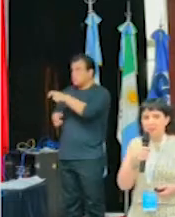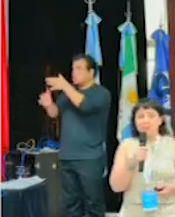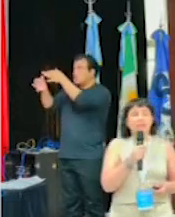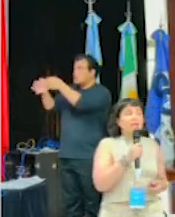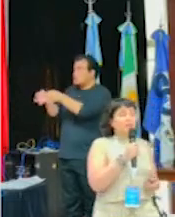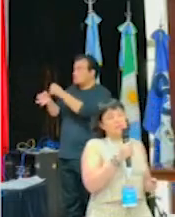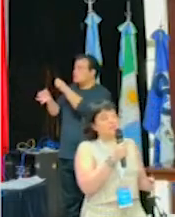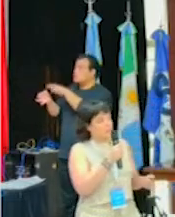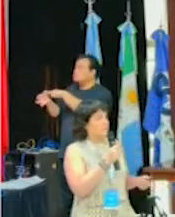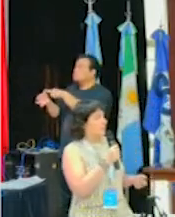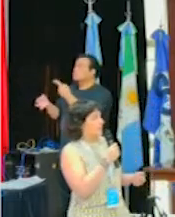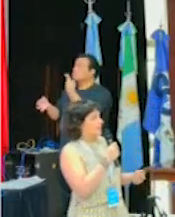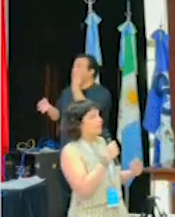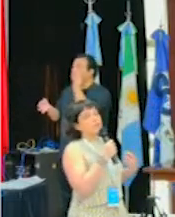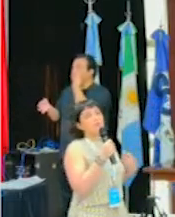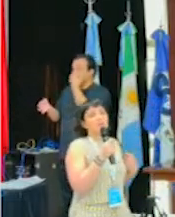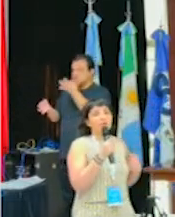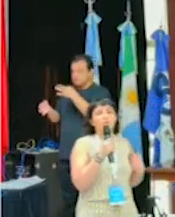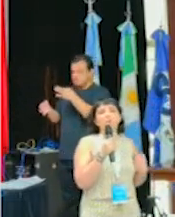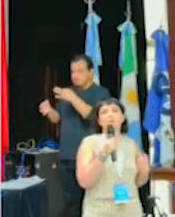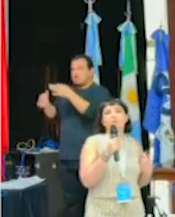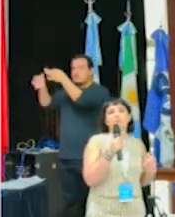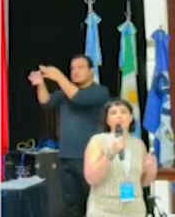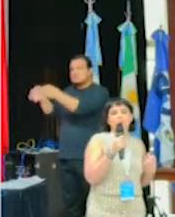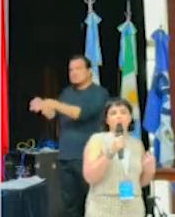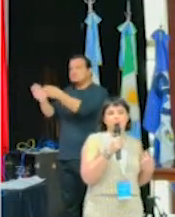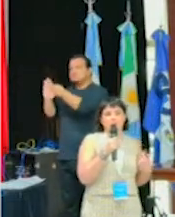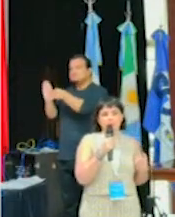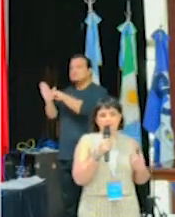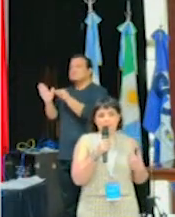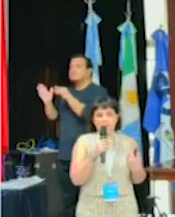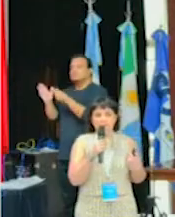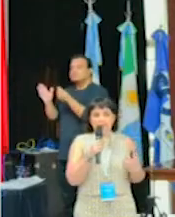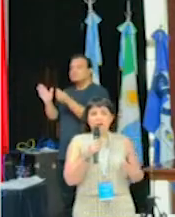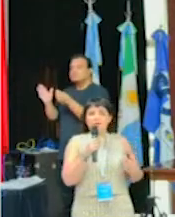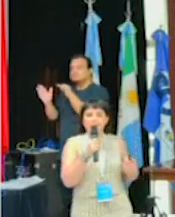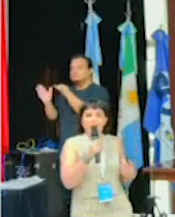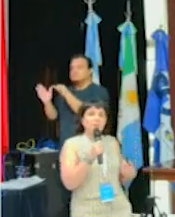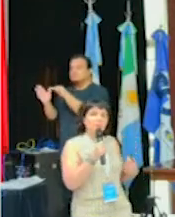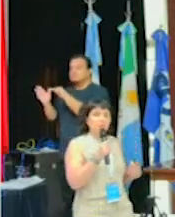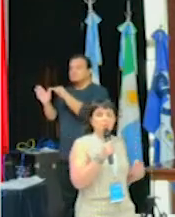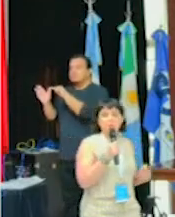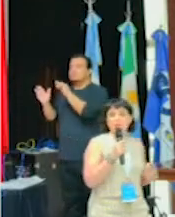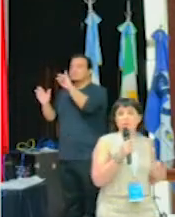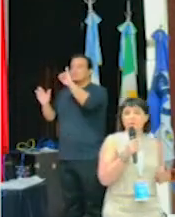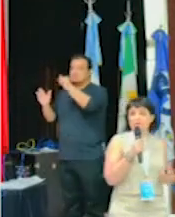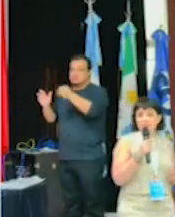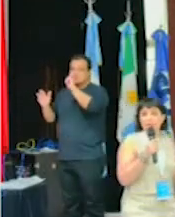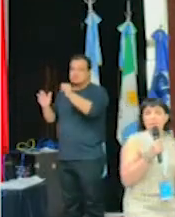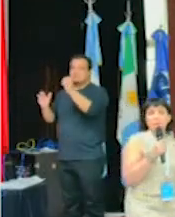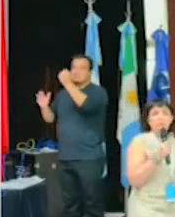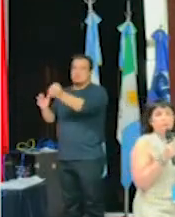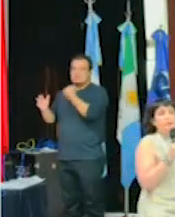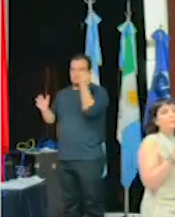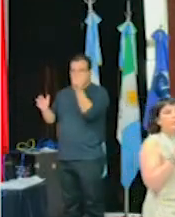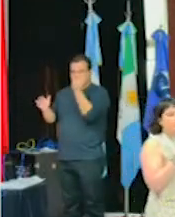digno? Digno es ser considerado como un fin y no como un medio, ¿sí? O sea, si yo considero al paciente como